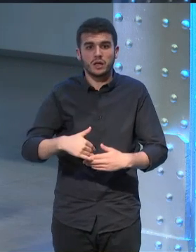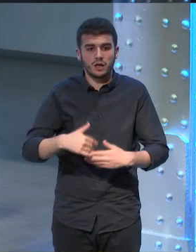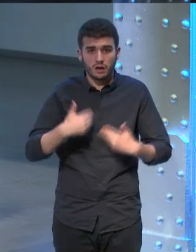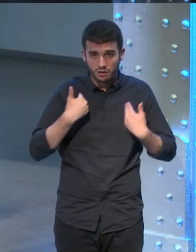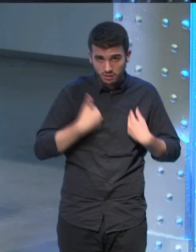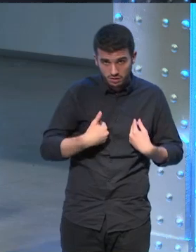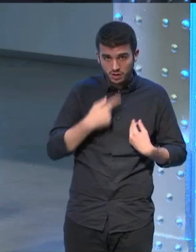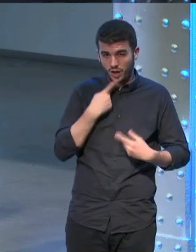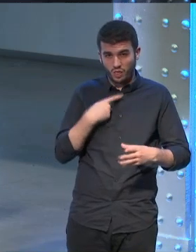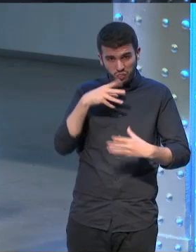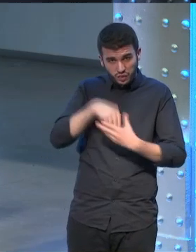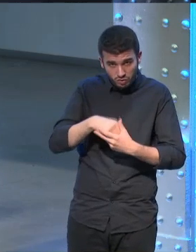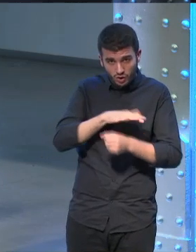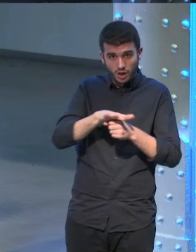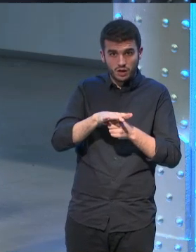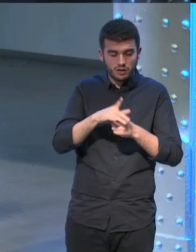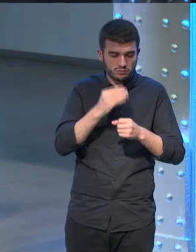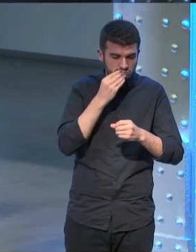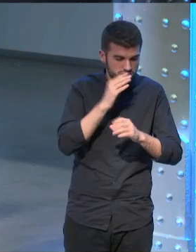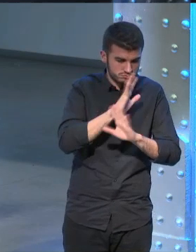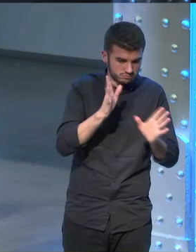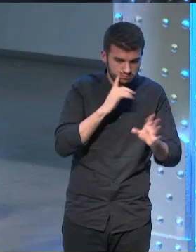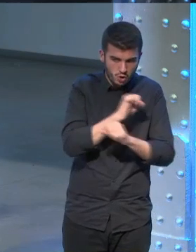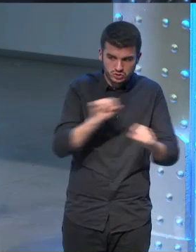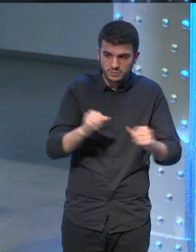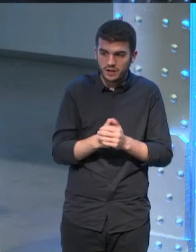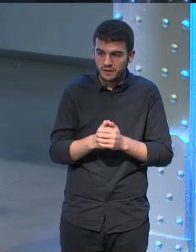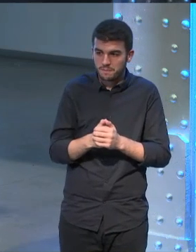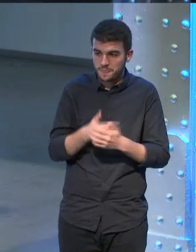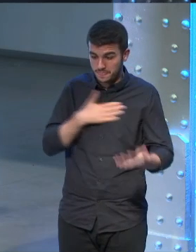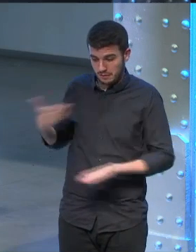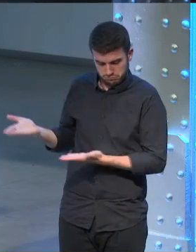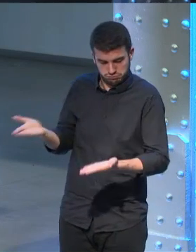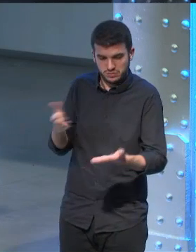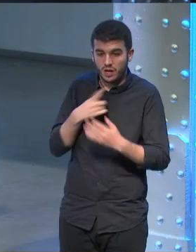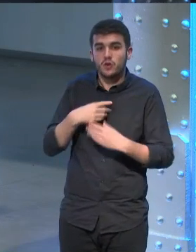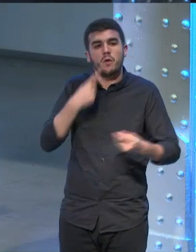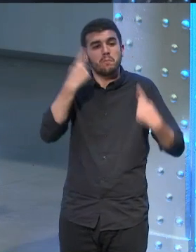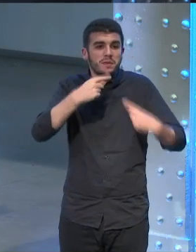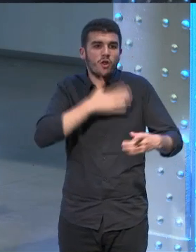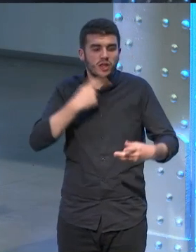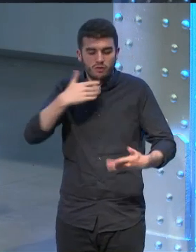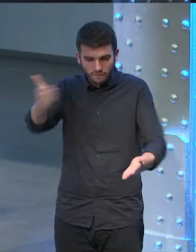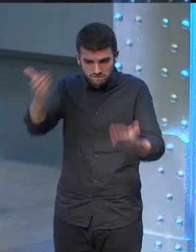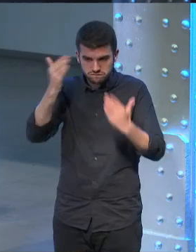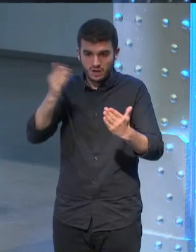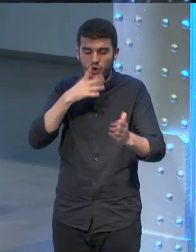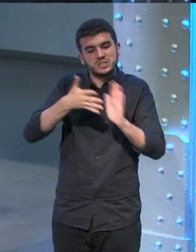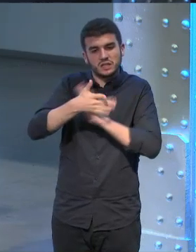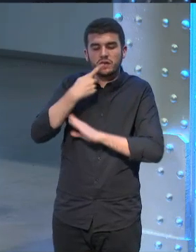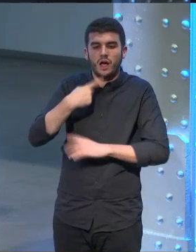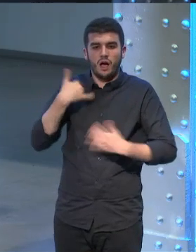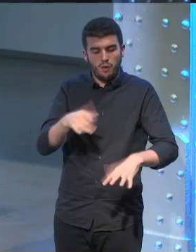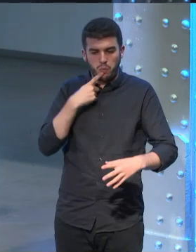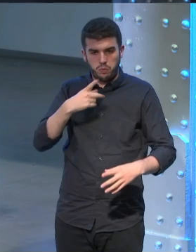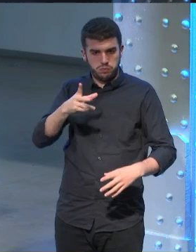el campo, brutal. O sea, intervenir, por favor. Si me dejas, lo primero felicitarte, porque tiene mucho mérito